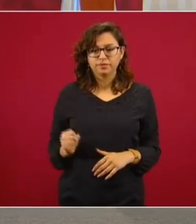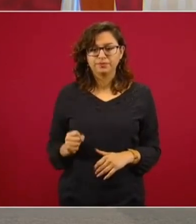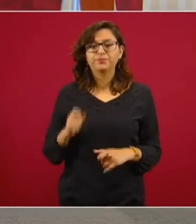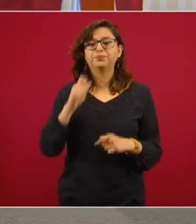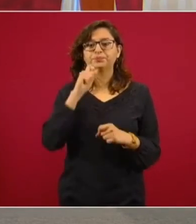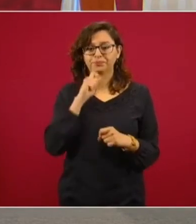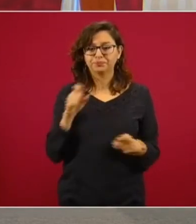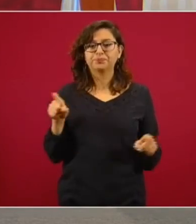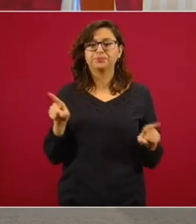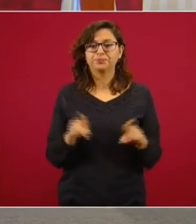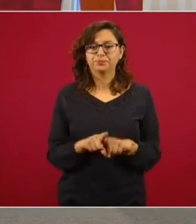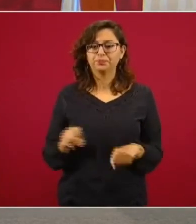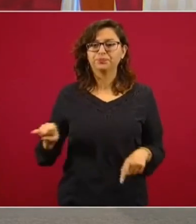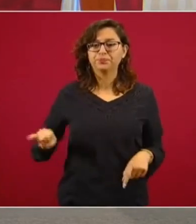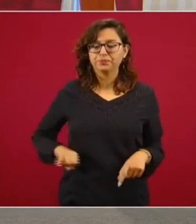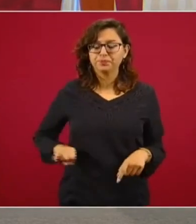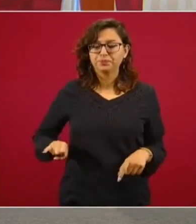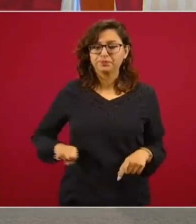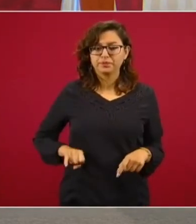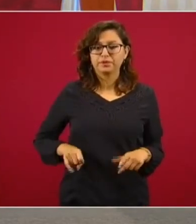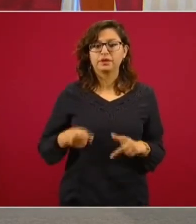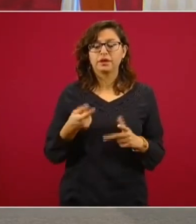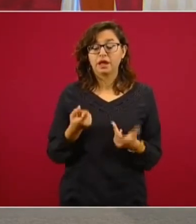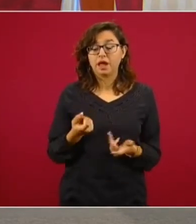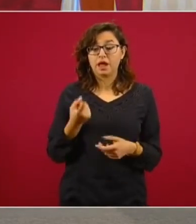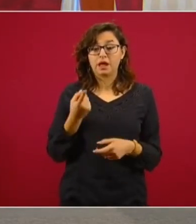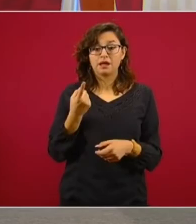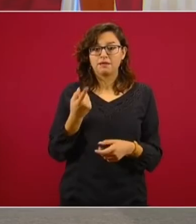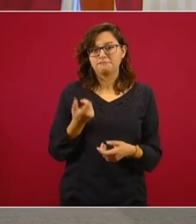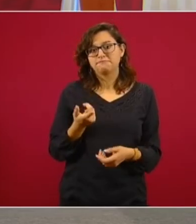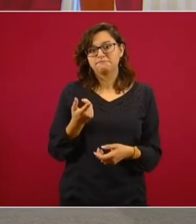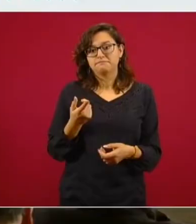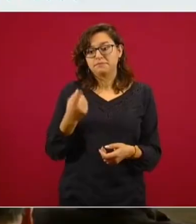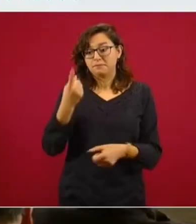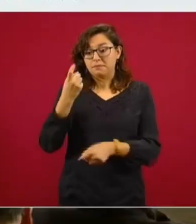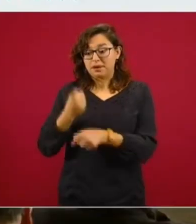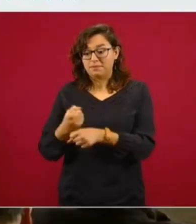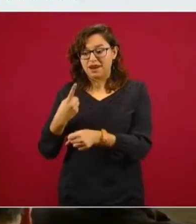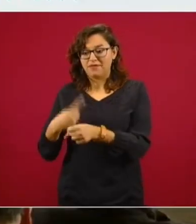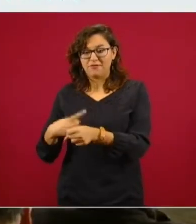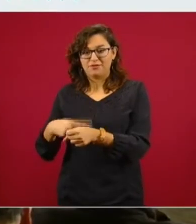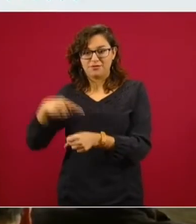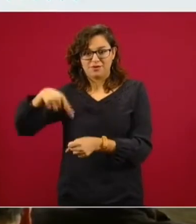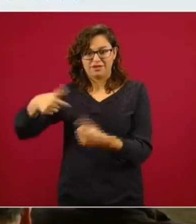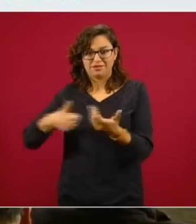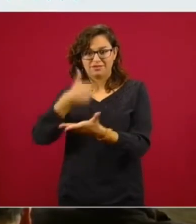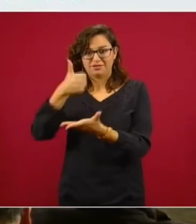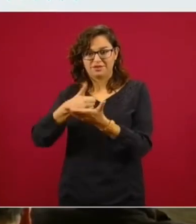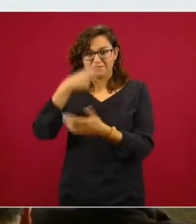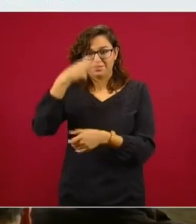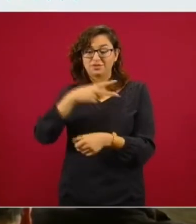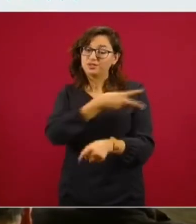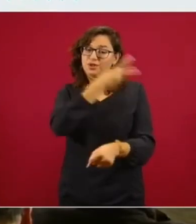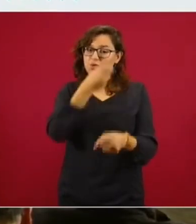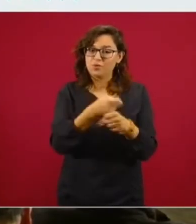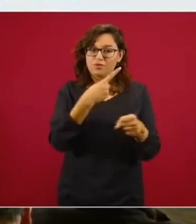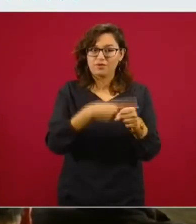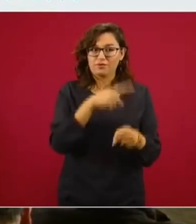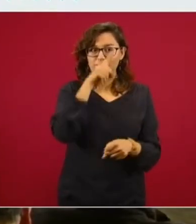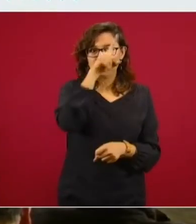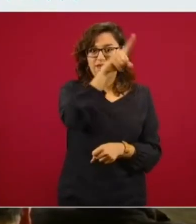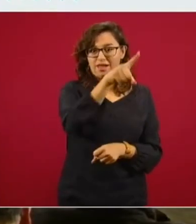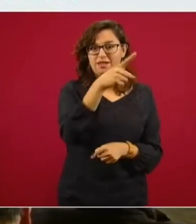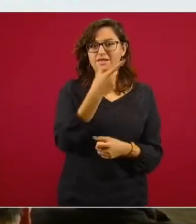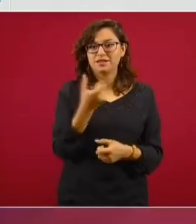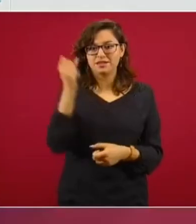también interesante, se reclutaron casos, de hecho el primer caso fue en la Ciudad de México y el segundo estuvo en Sinaloa. Y aquí vemos que desde